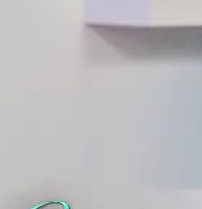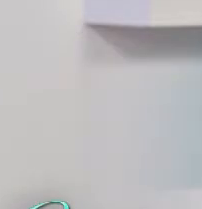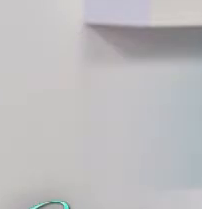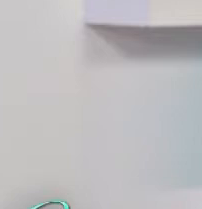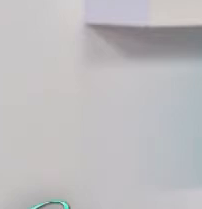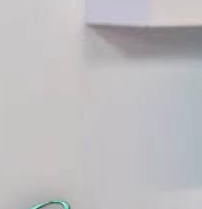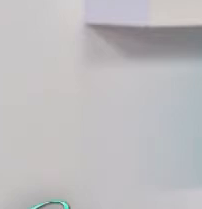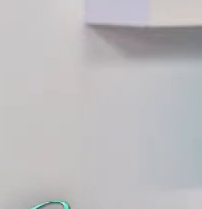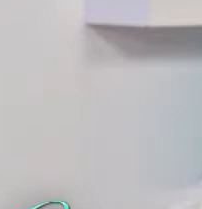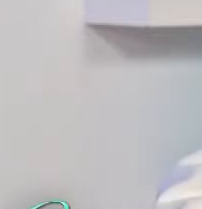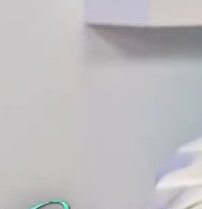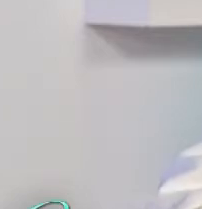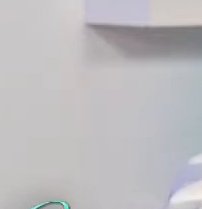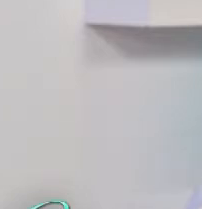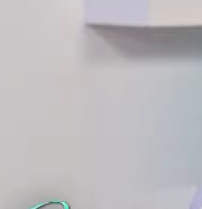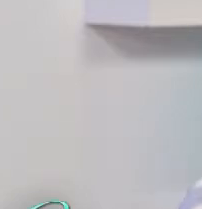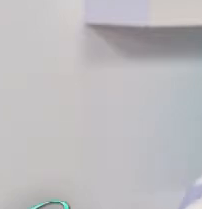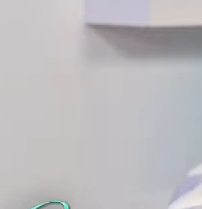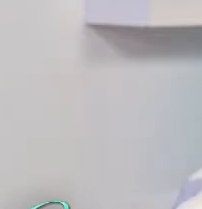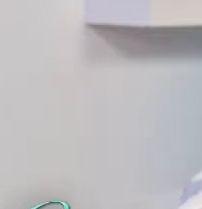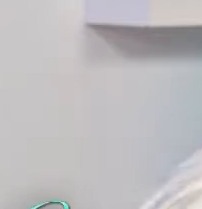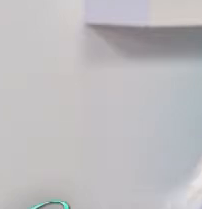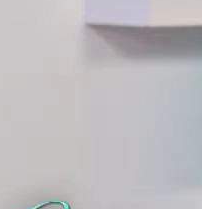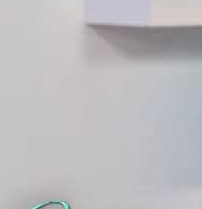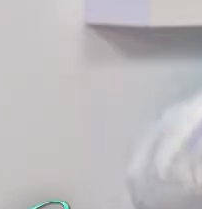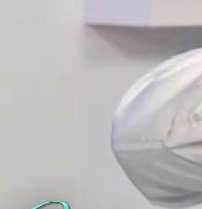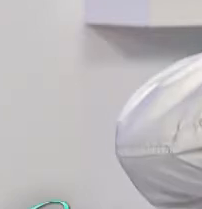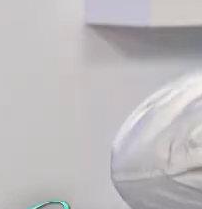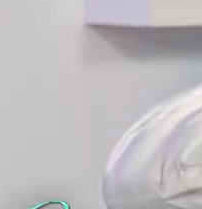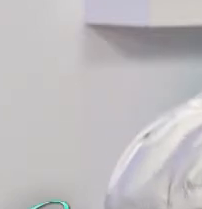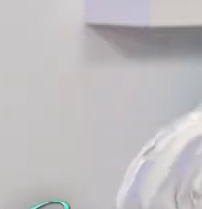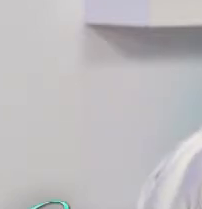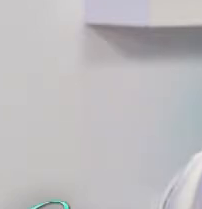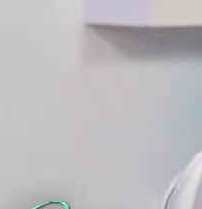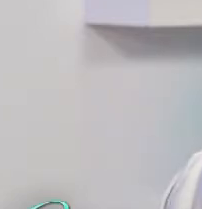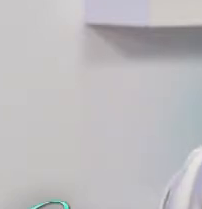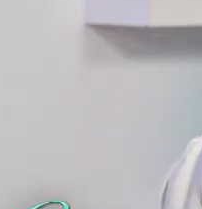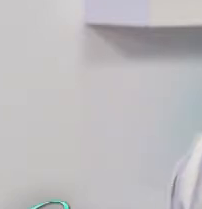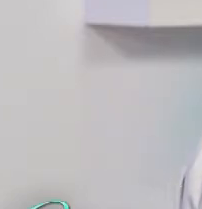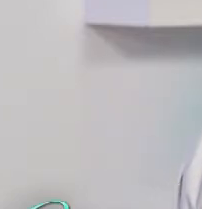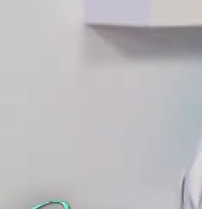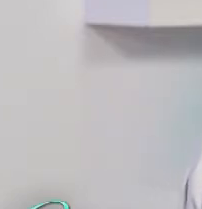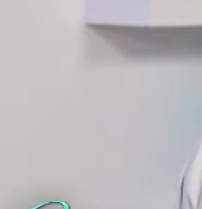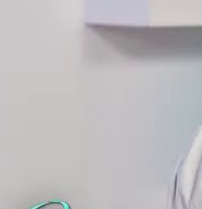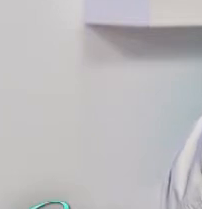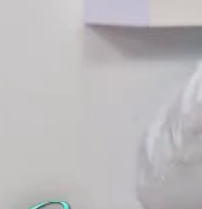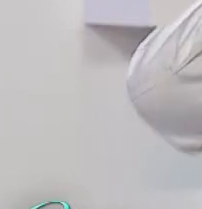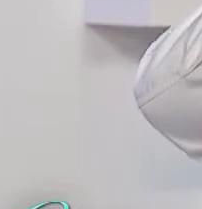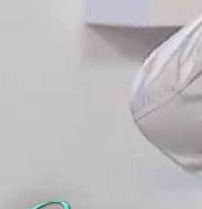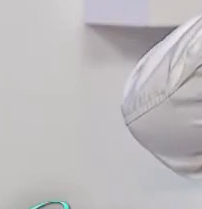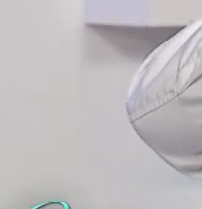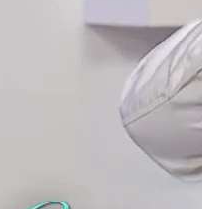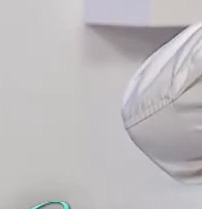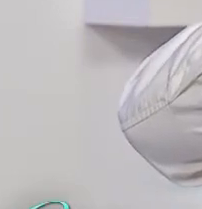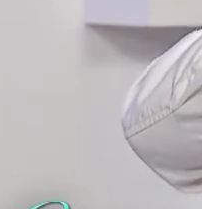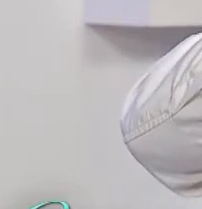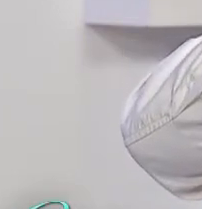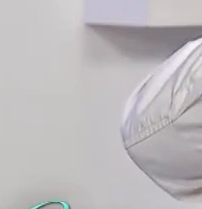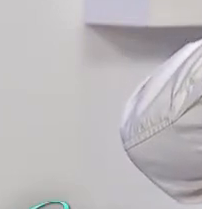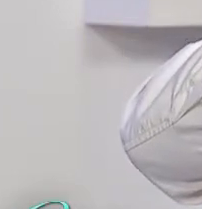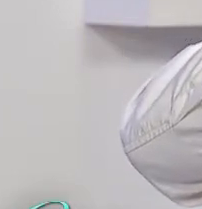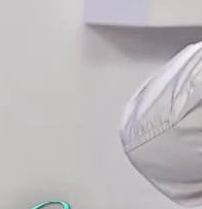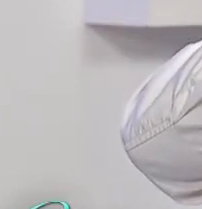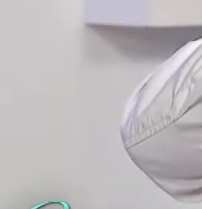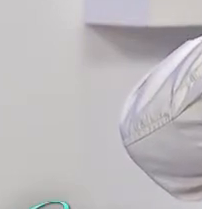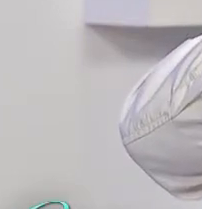lo que ustedes ven ahí. Por eso cuando les colocan estos pañales y lo cambian de posición, lo que están haciendo es que estos huesitos encajen